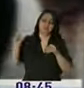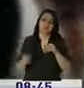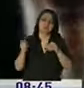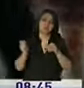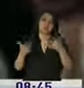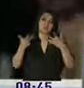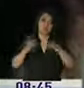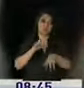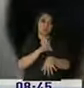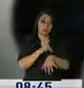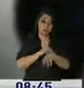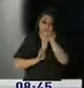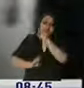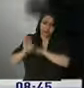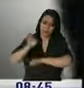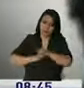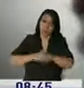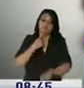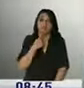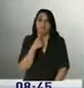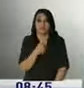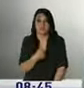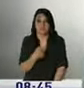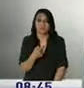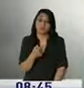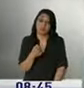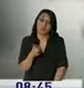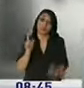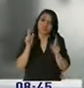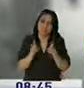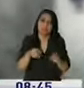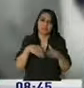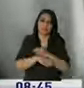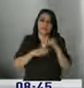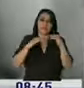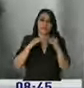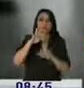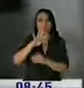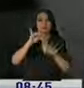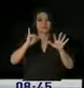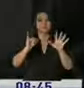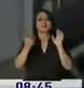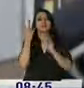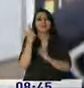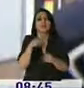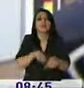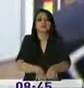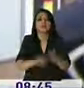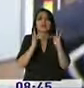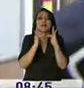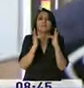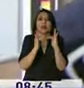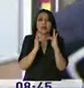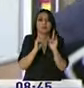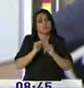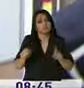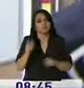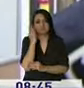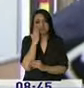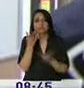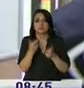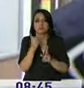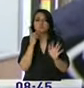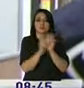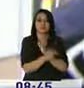médica, el criterio del médico legista le da una incapacidad de 4 a 6 días. En este caso la progenitora igualmente está presentando la